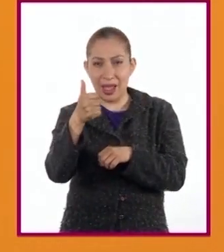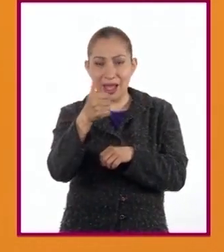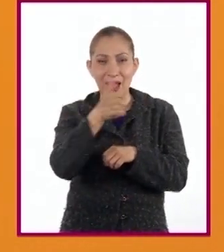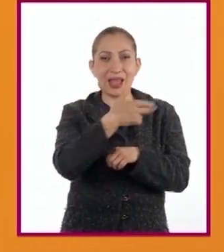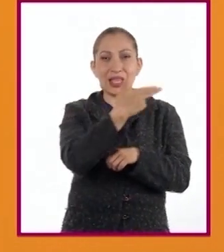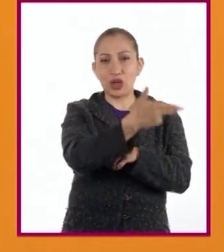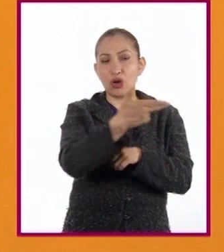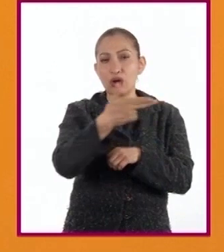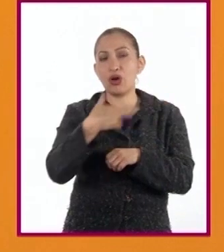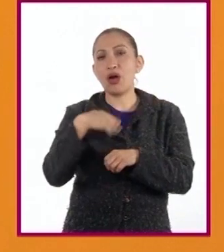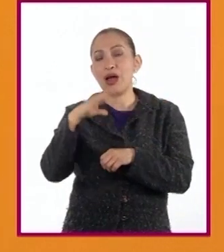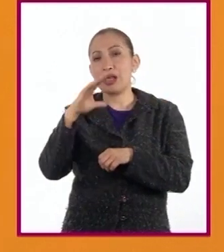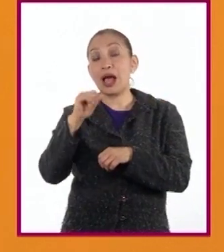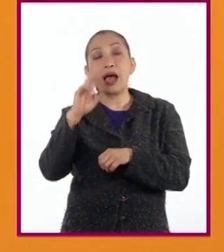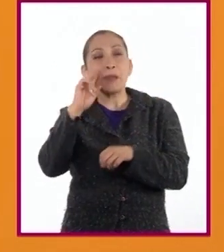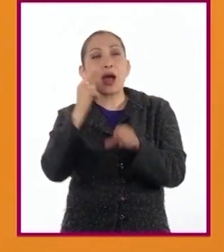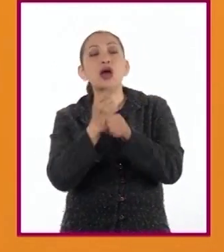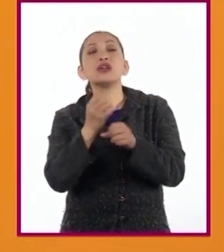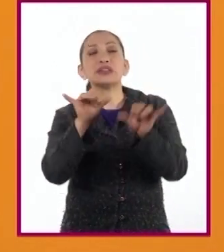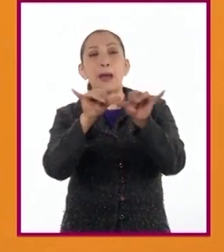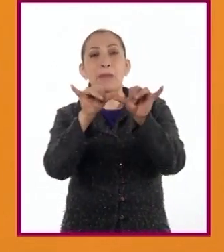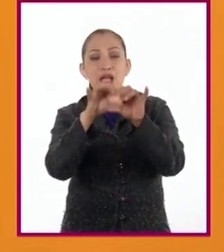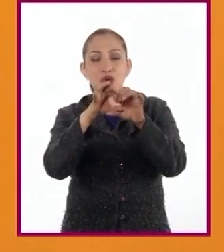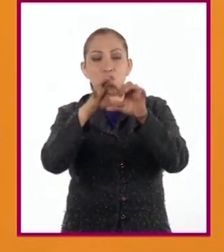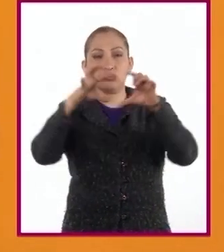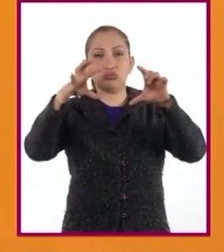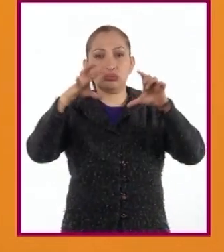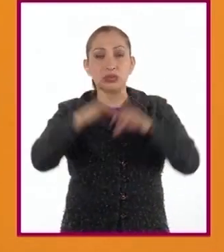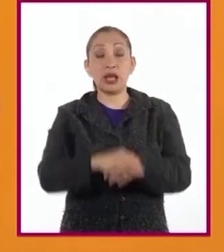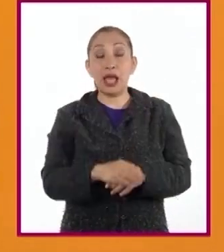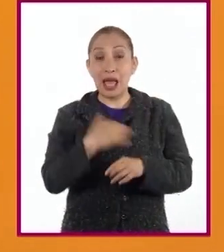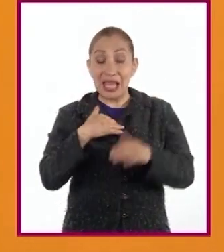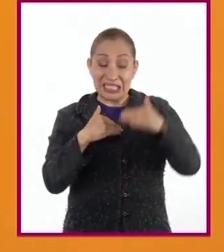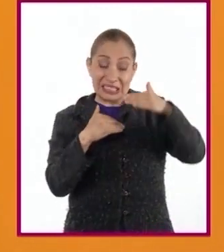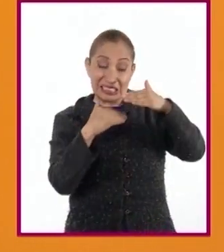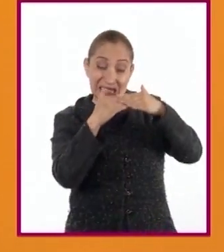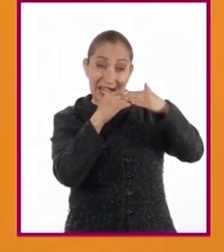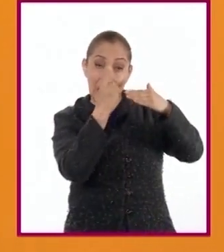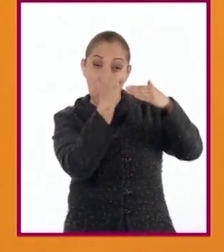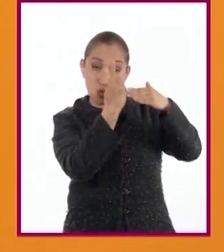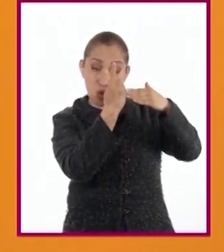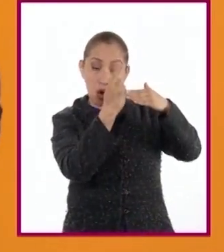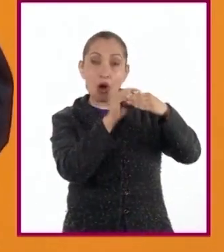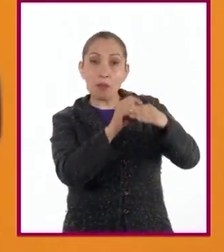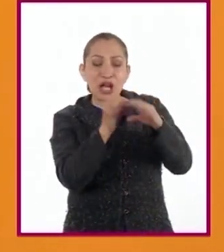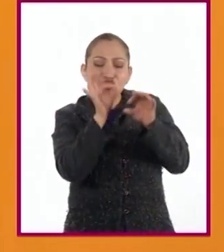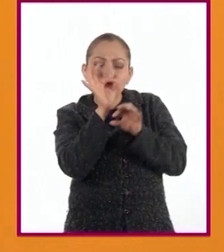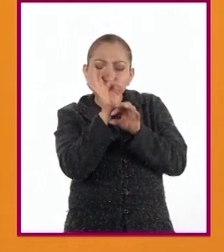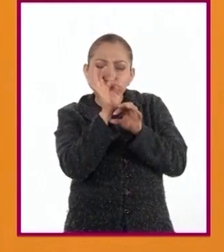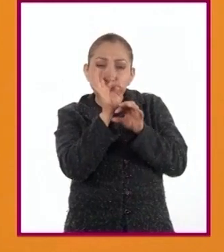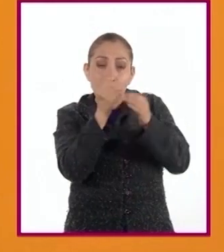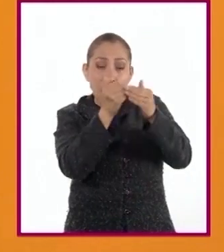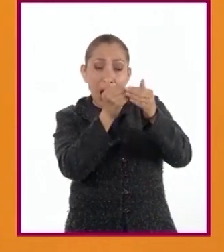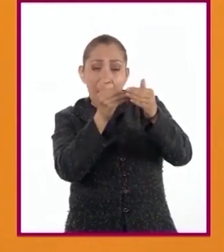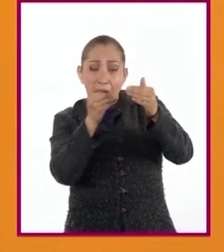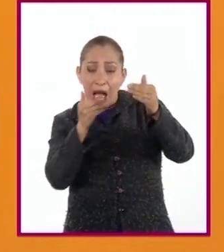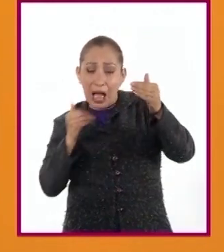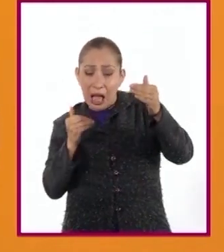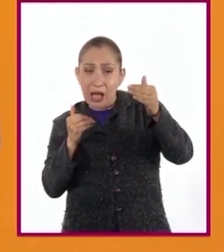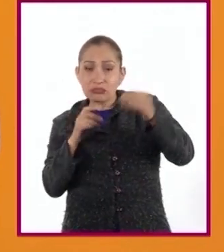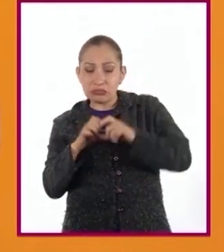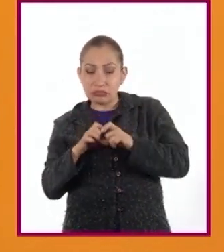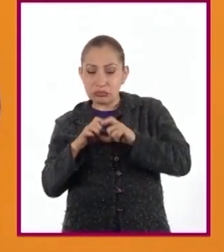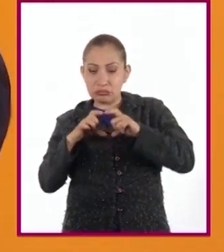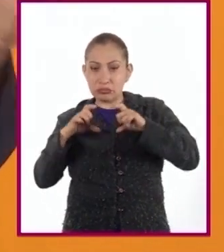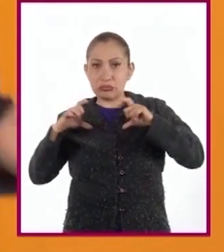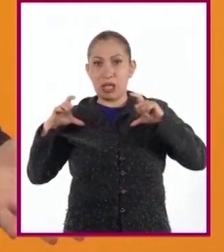les ayudarán a determinar el tamaño de los átomos. Mientras más cercano al 1 serán más pequeños y más lejano